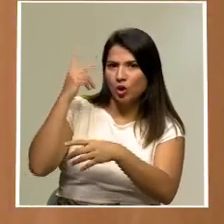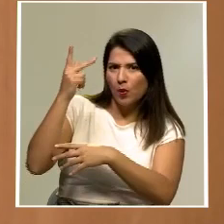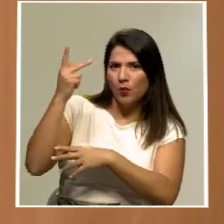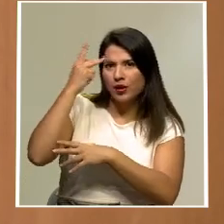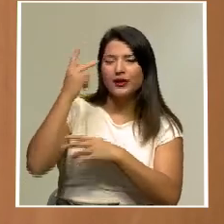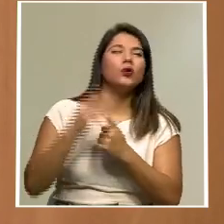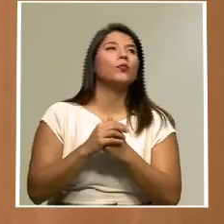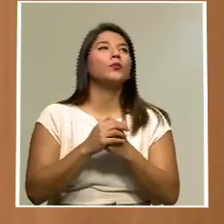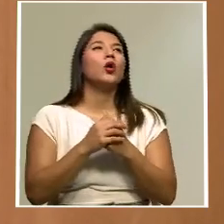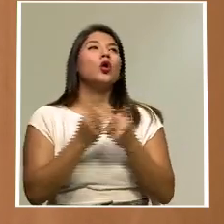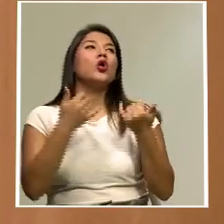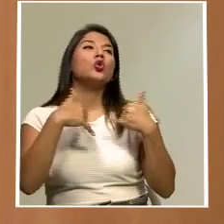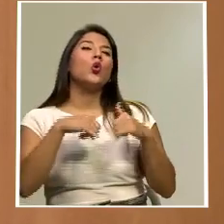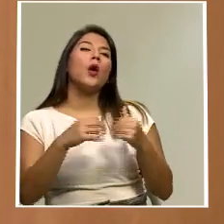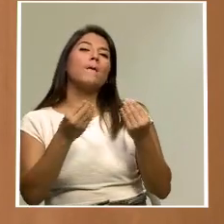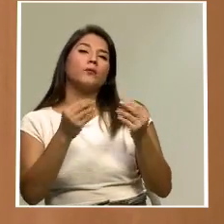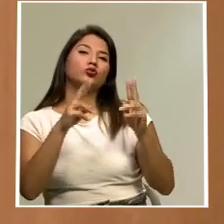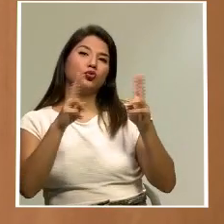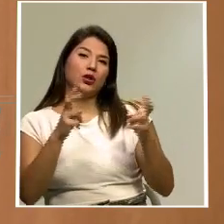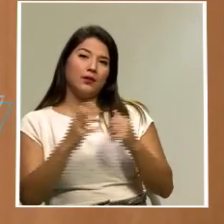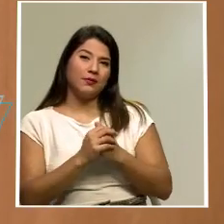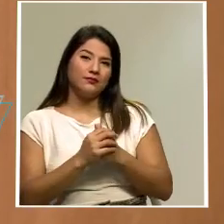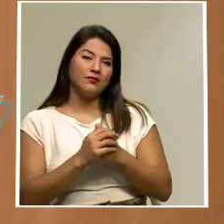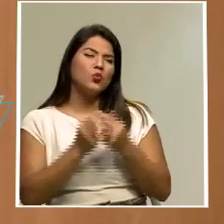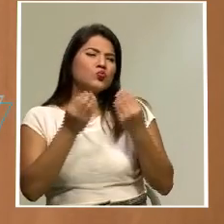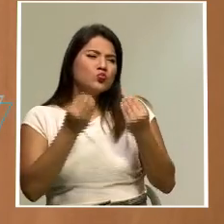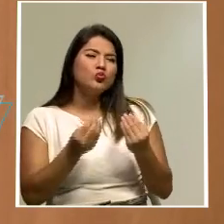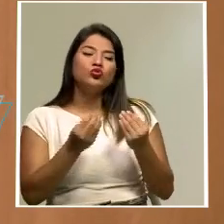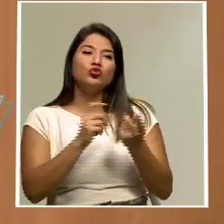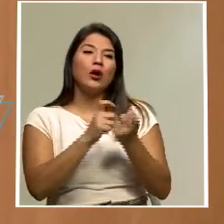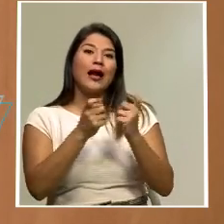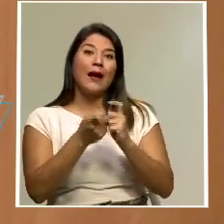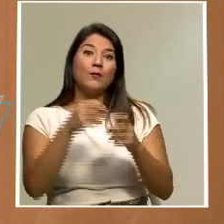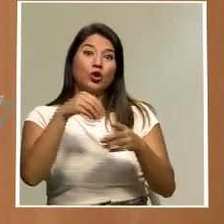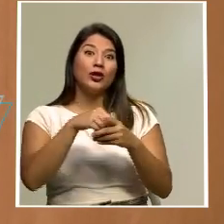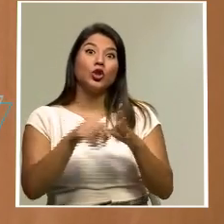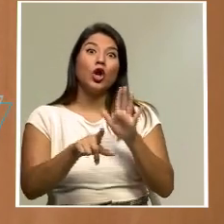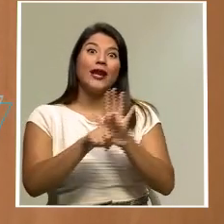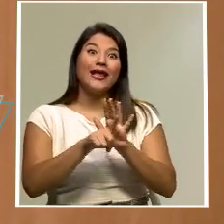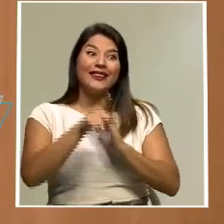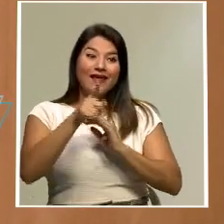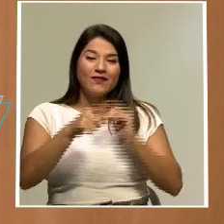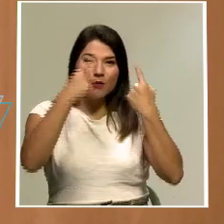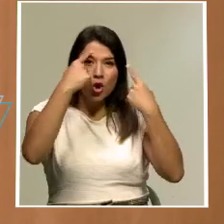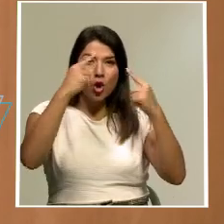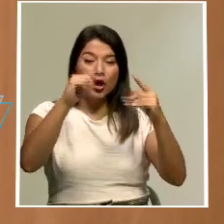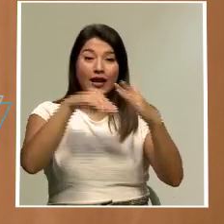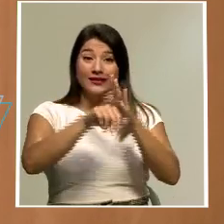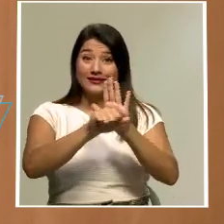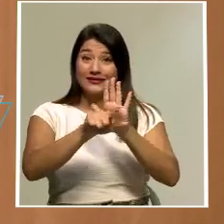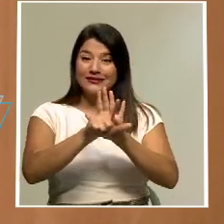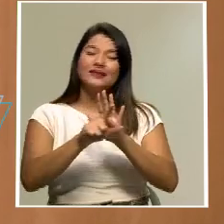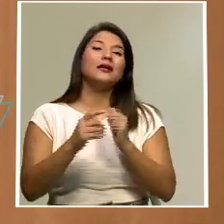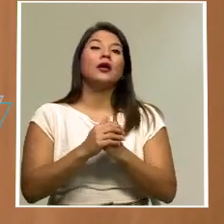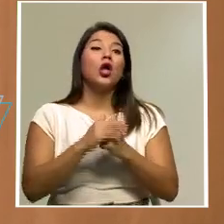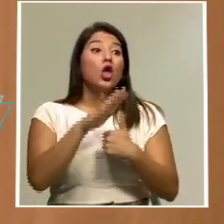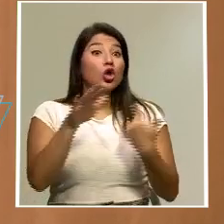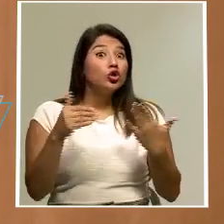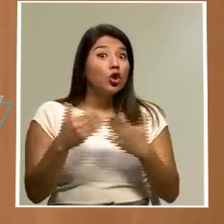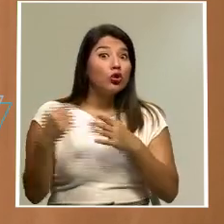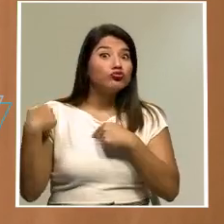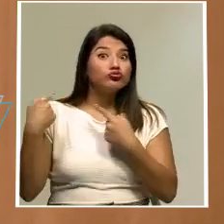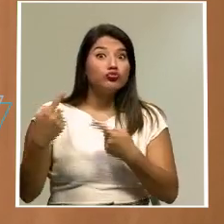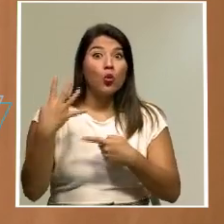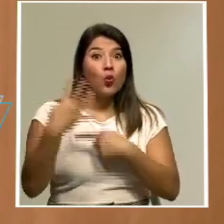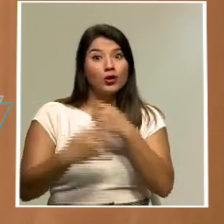Muchísimos temas, en realidad hay bastantes agendas, reformas que deben generarse desde acá, desde la Asamblea, que todo este cuatrienio nos hemos venido impulsando,